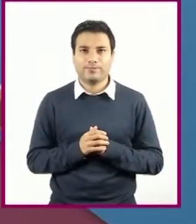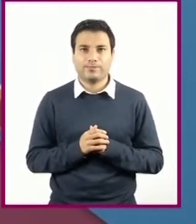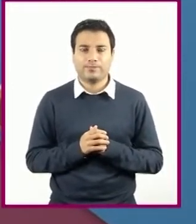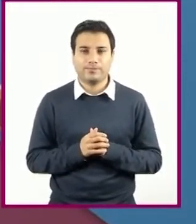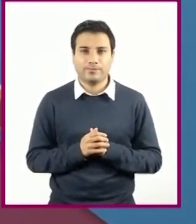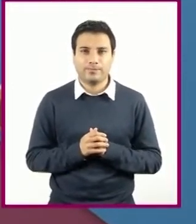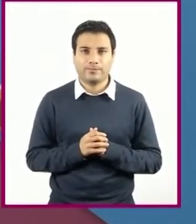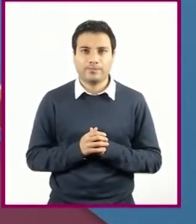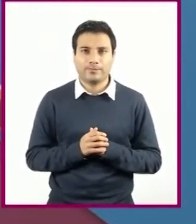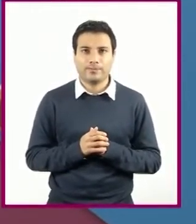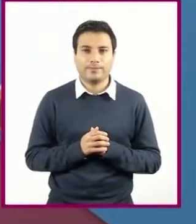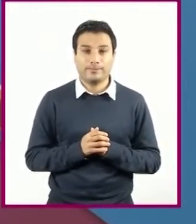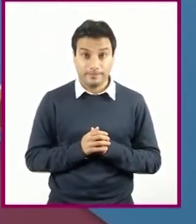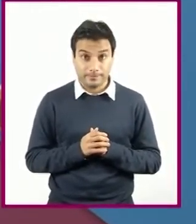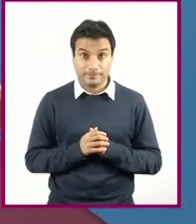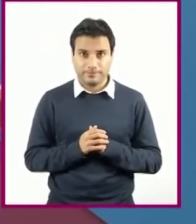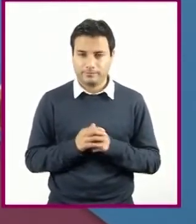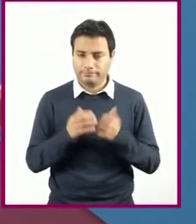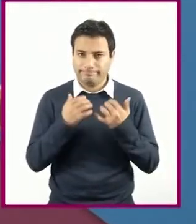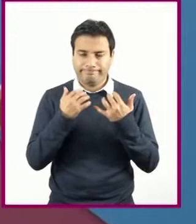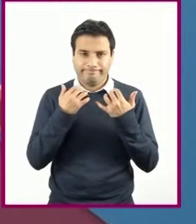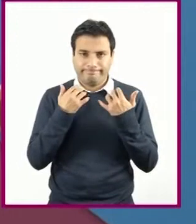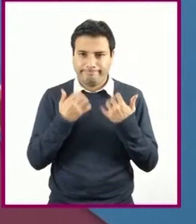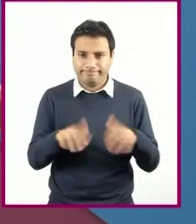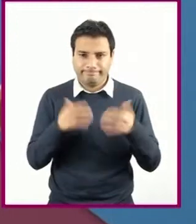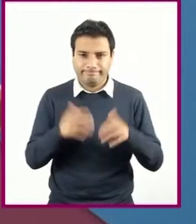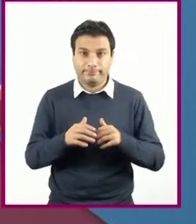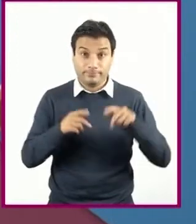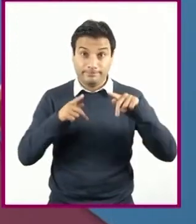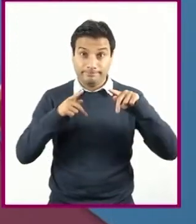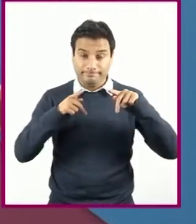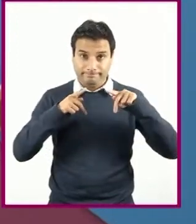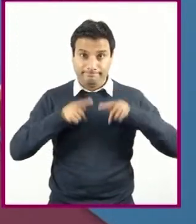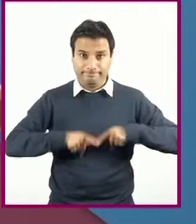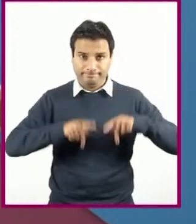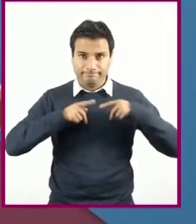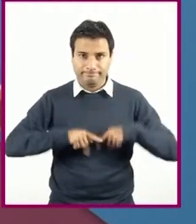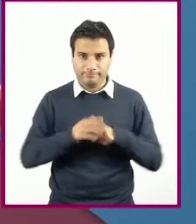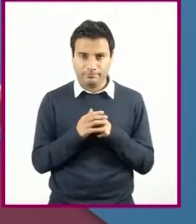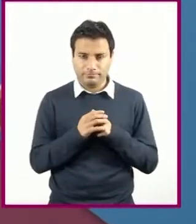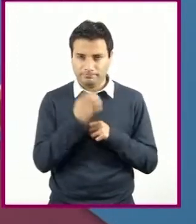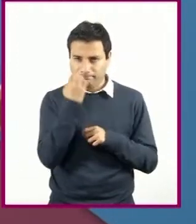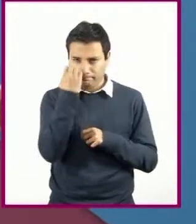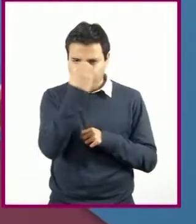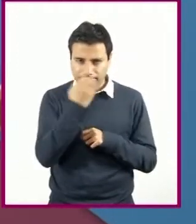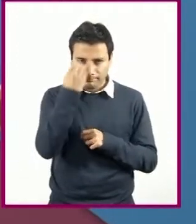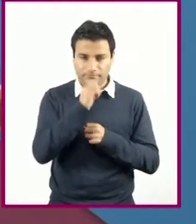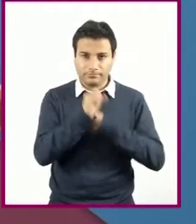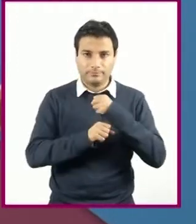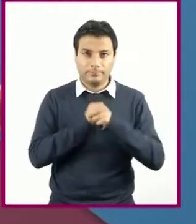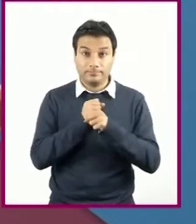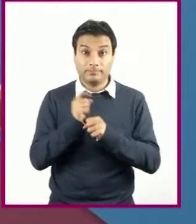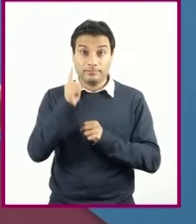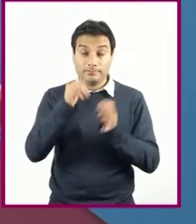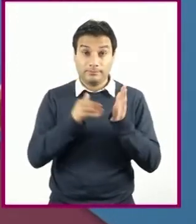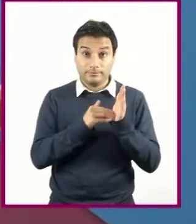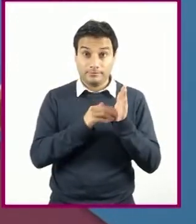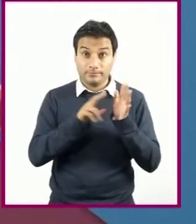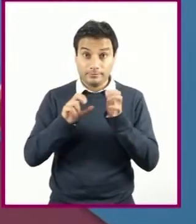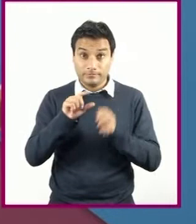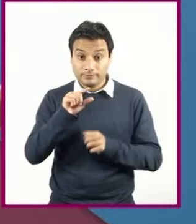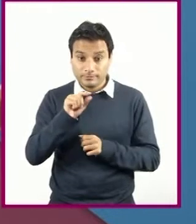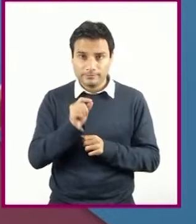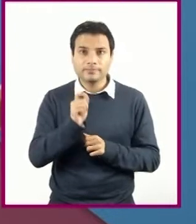global. Lo que más habría impresionado a un observador en el decenio de 1870 habría sido